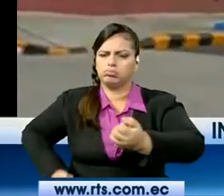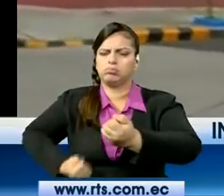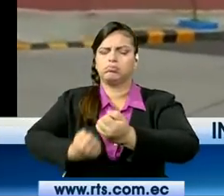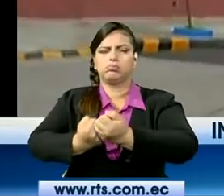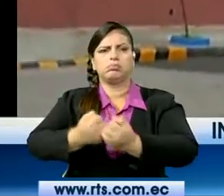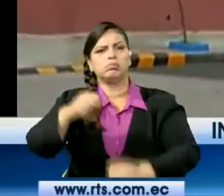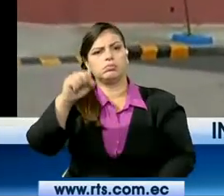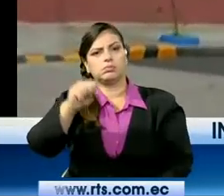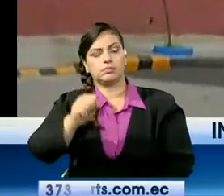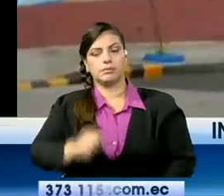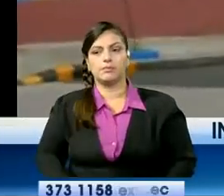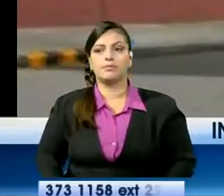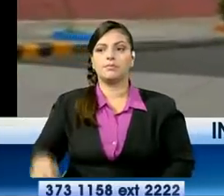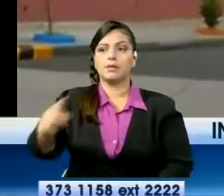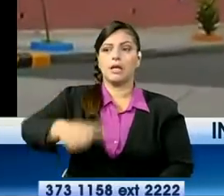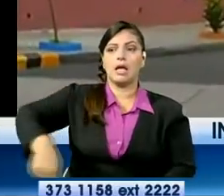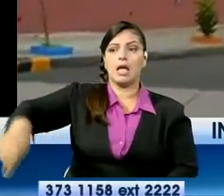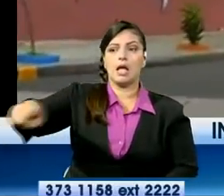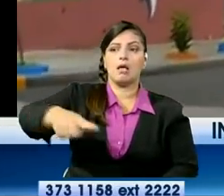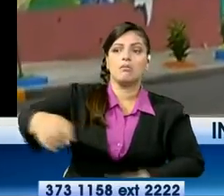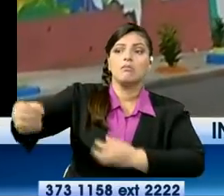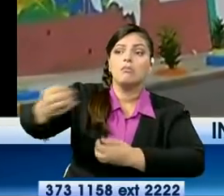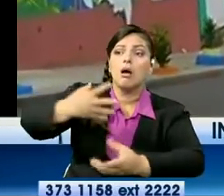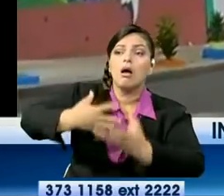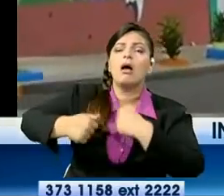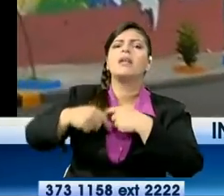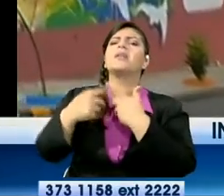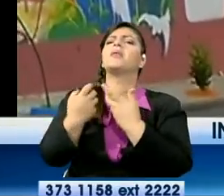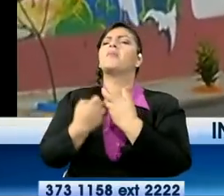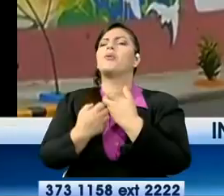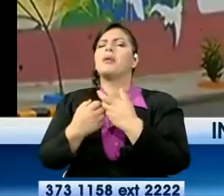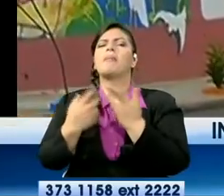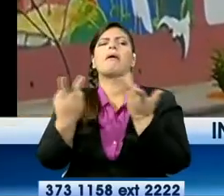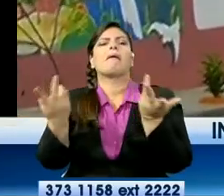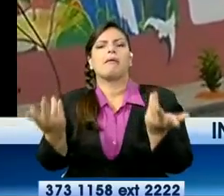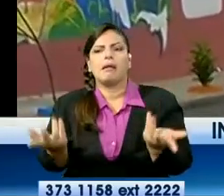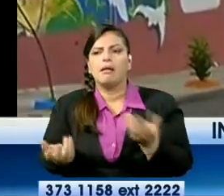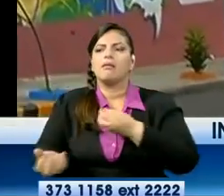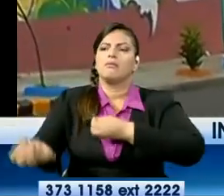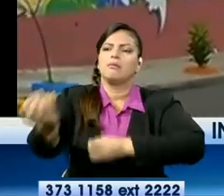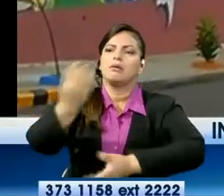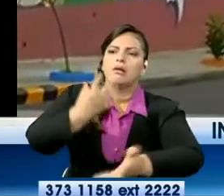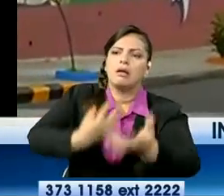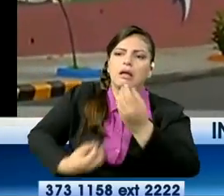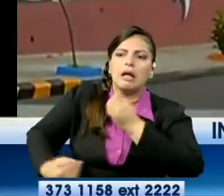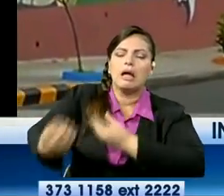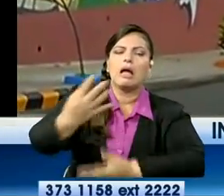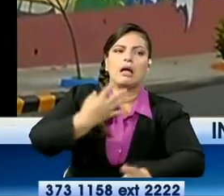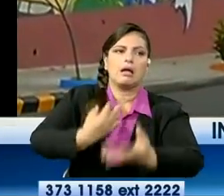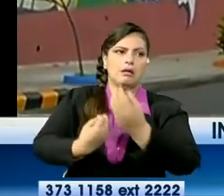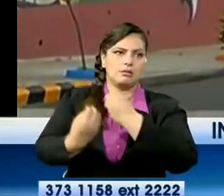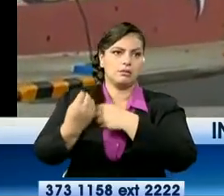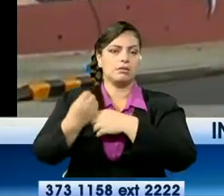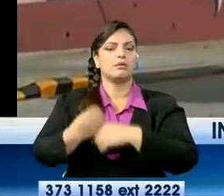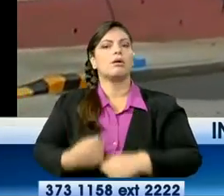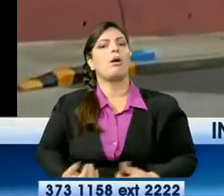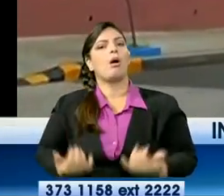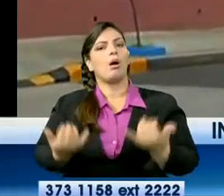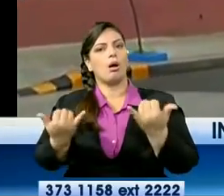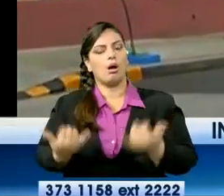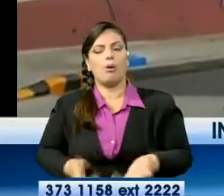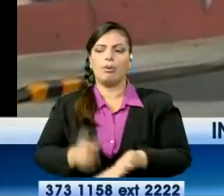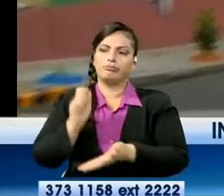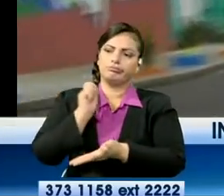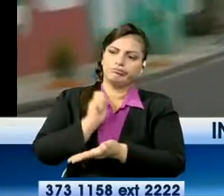tienen que informar de las novedades que suscitan aquí y es lo que estamos tomando este momento nota para nosotros poder